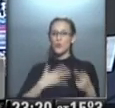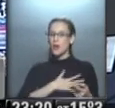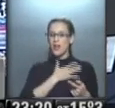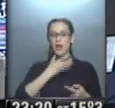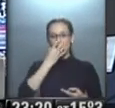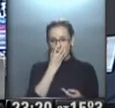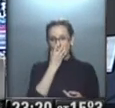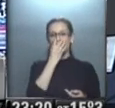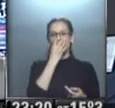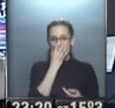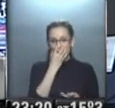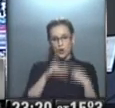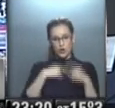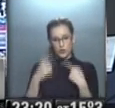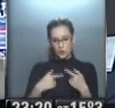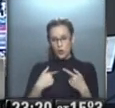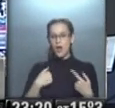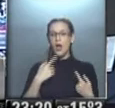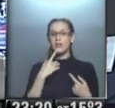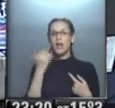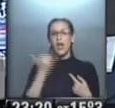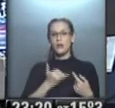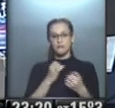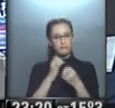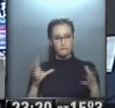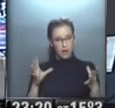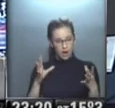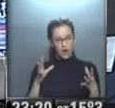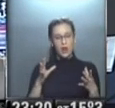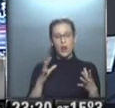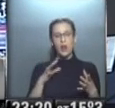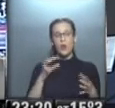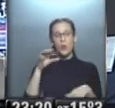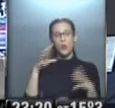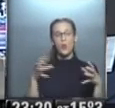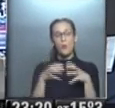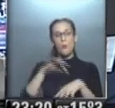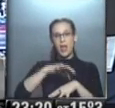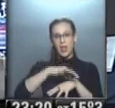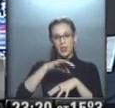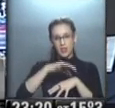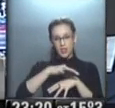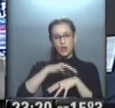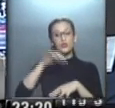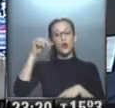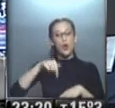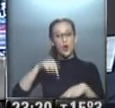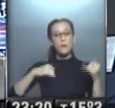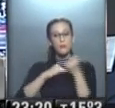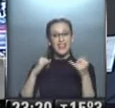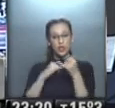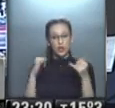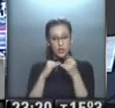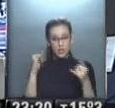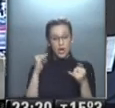respiratoria mecánica y su pronóstico continúa siendo reservado. Según el parte médico hospitalario brindado hoy al mediodía, el